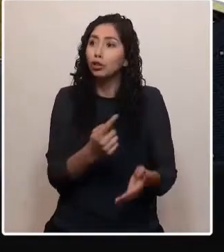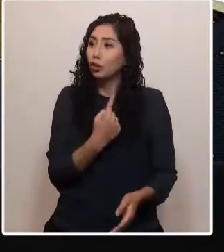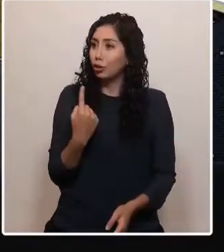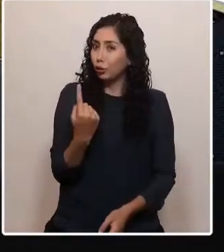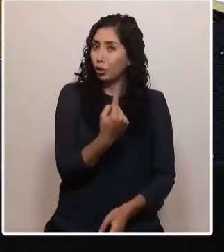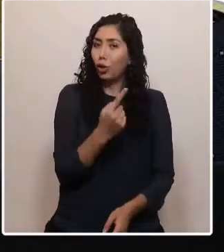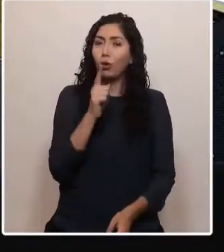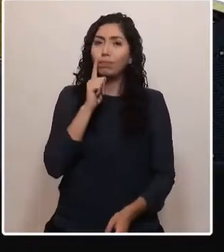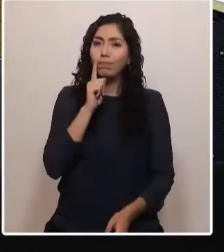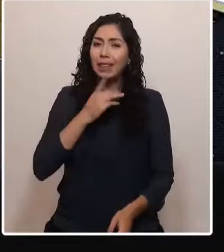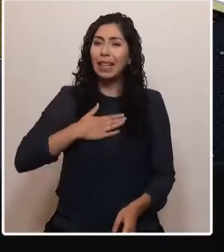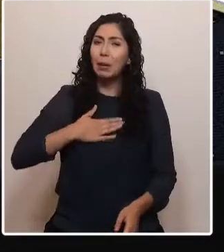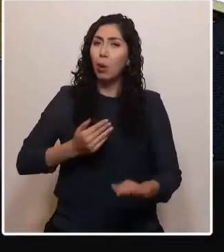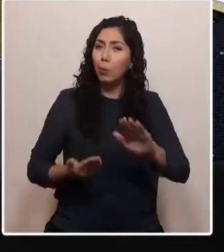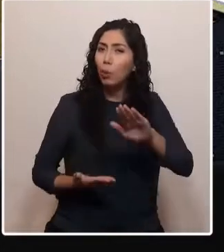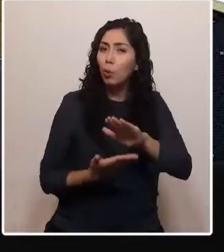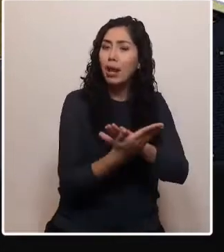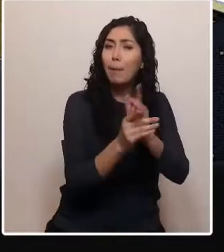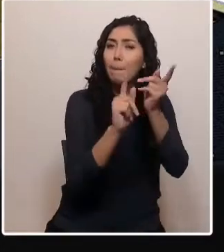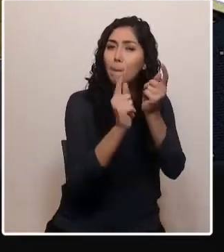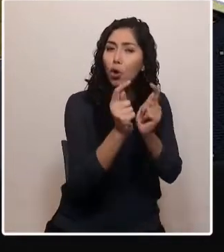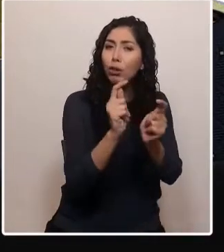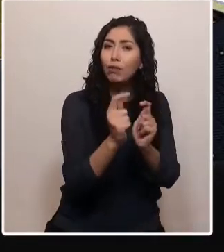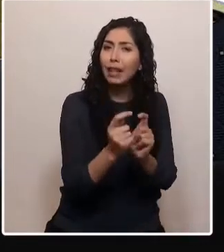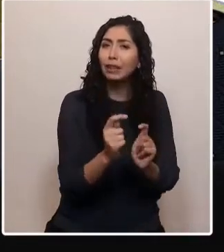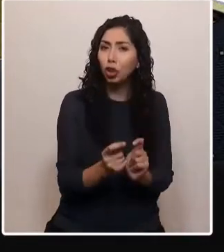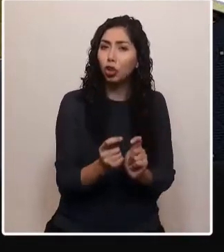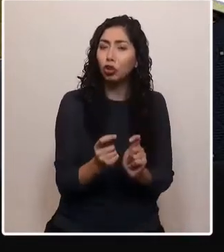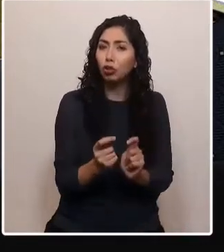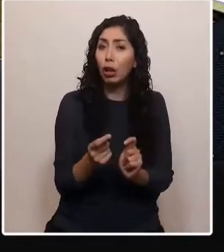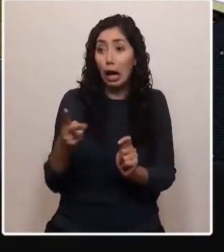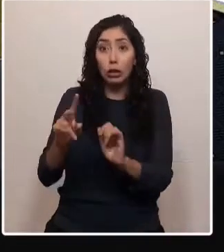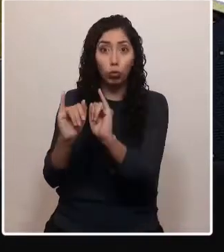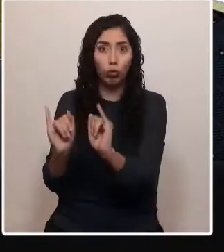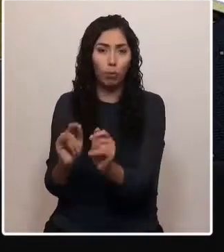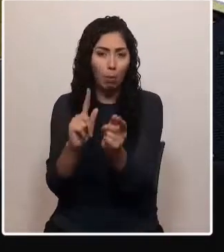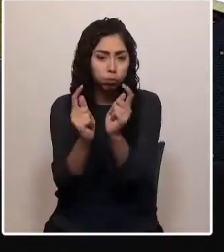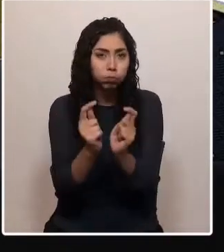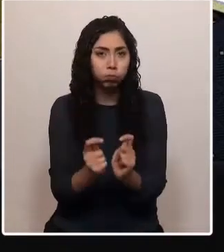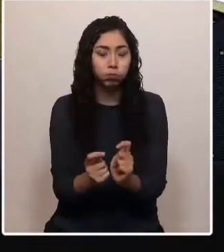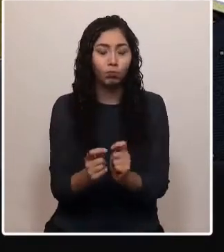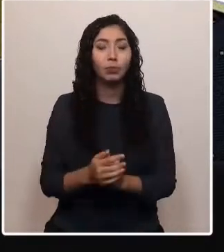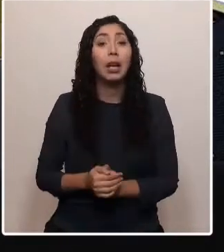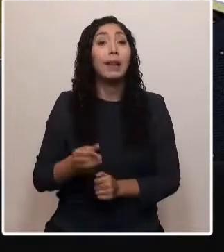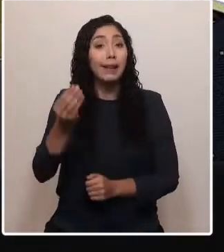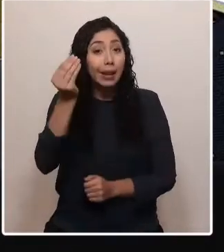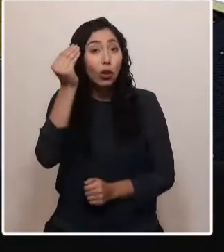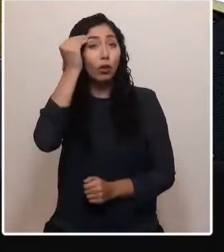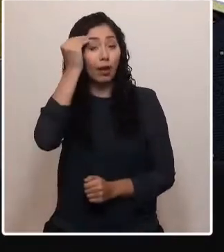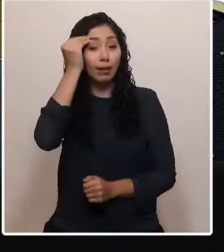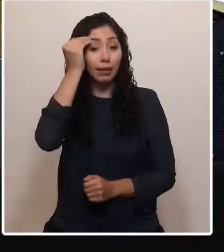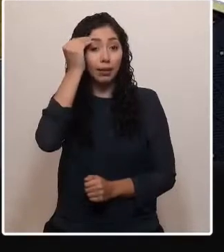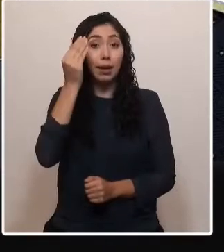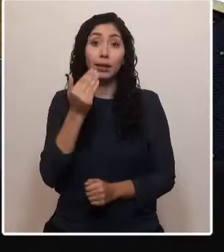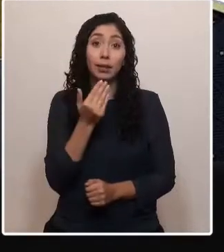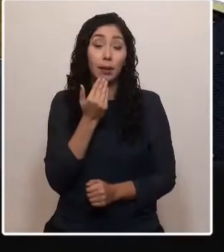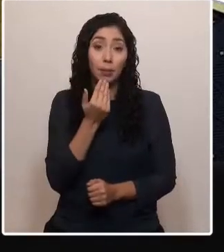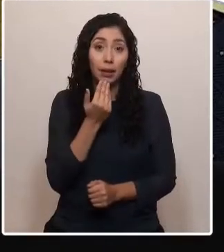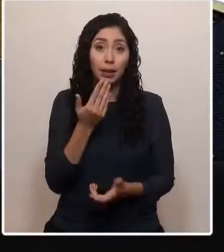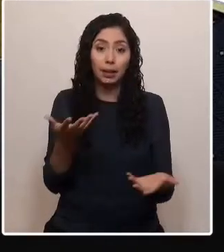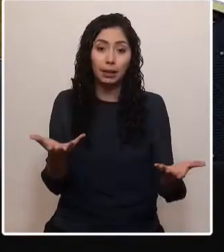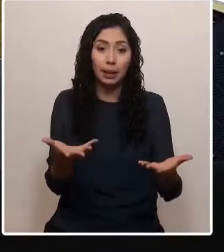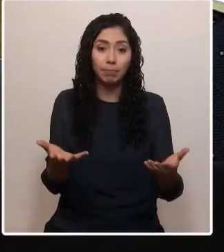serias modificaciones a la forma en cómo se concibe hoy. Sin perjuicio de aquello, recordar que no son gratuitas